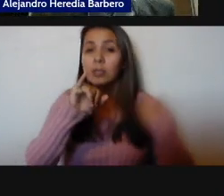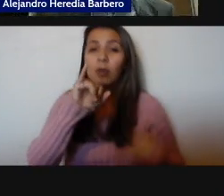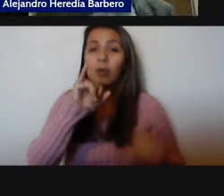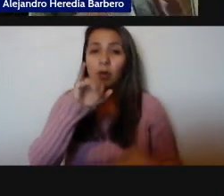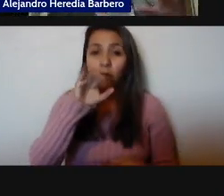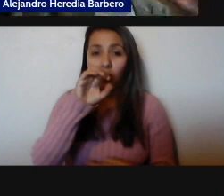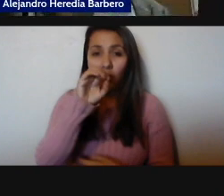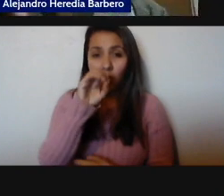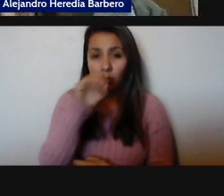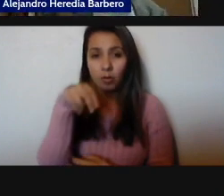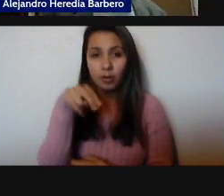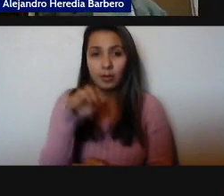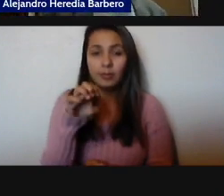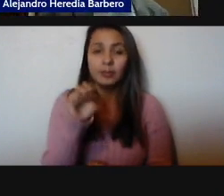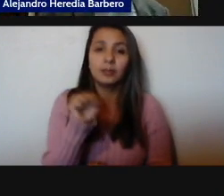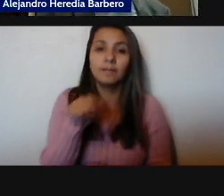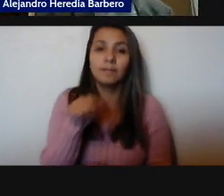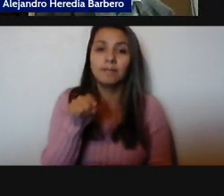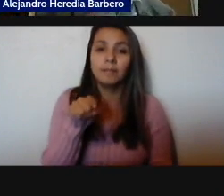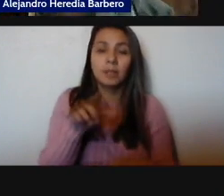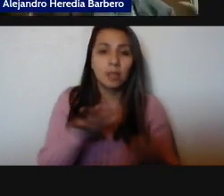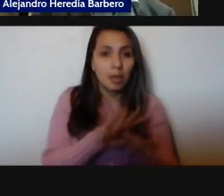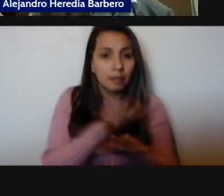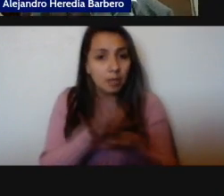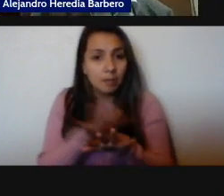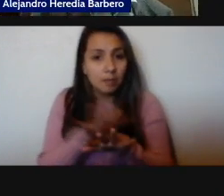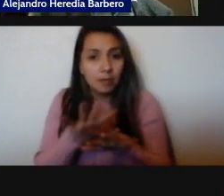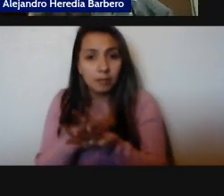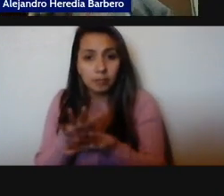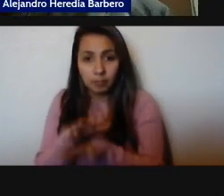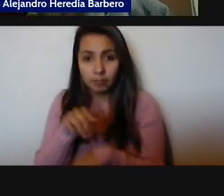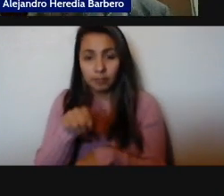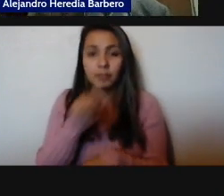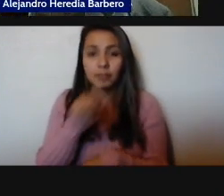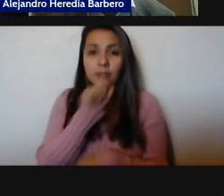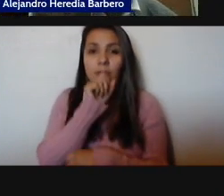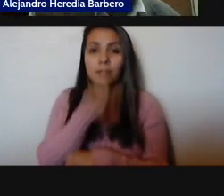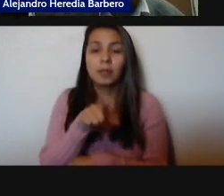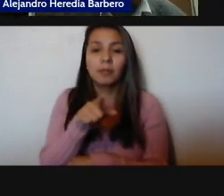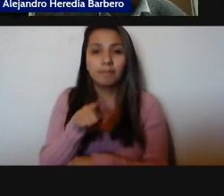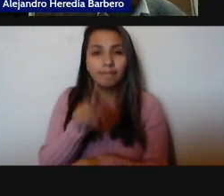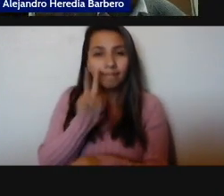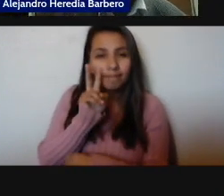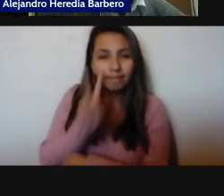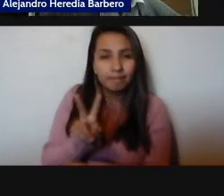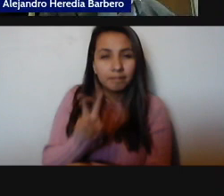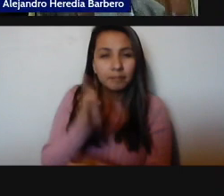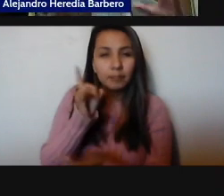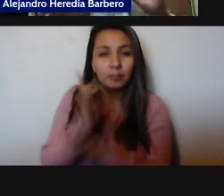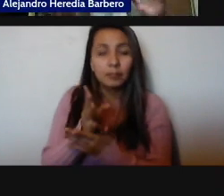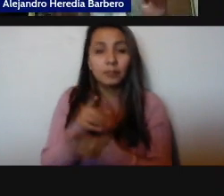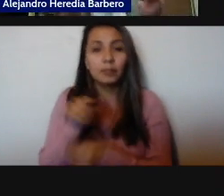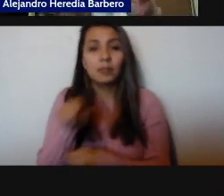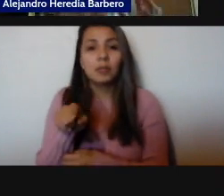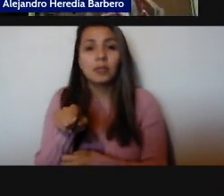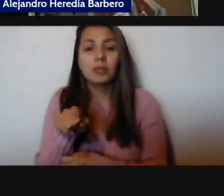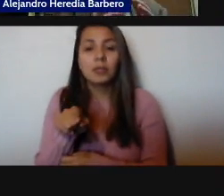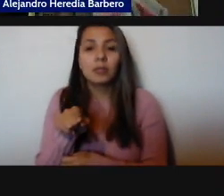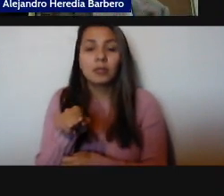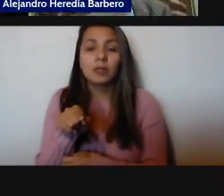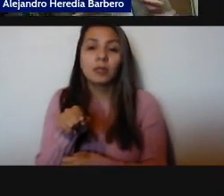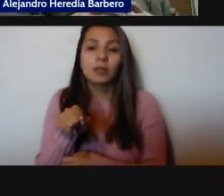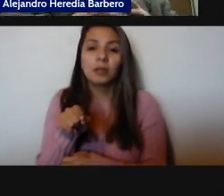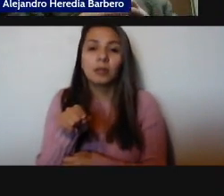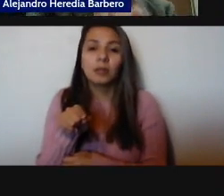de transiciones en las concentraciones, ¿no? De estos cambios en las concentraciones y otros parámetros también, pero lo que se observa